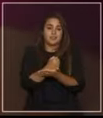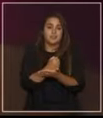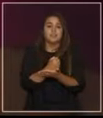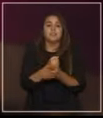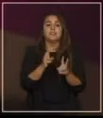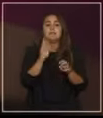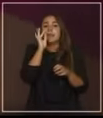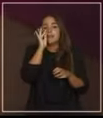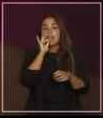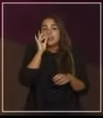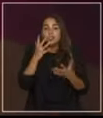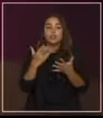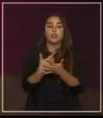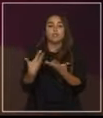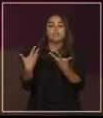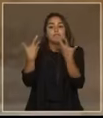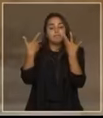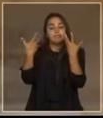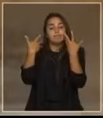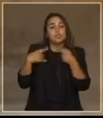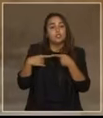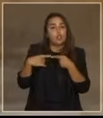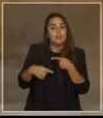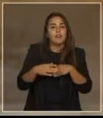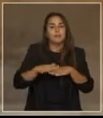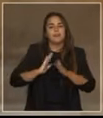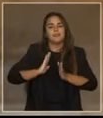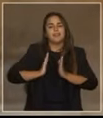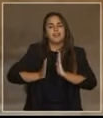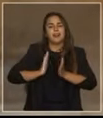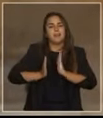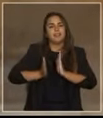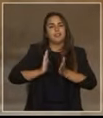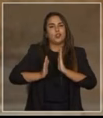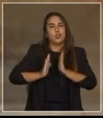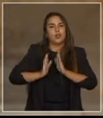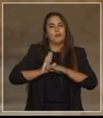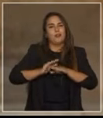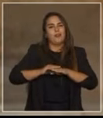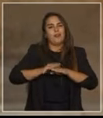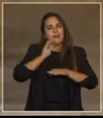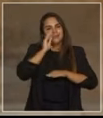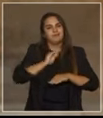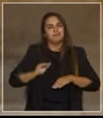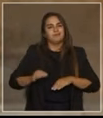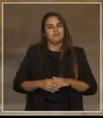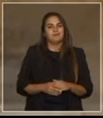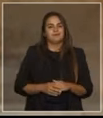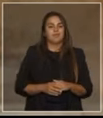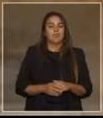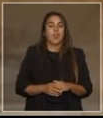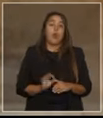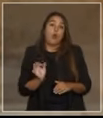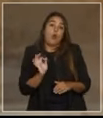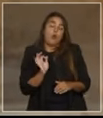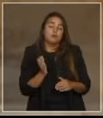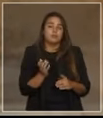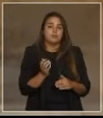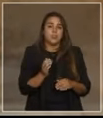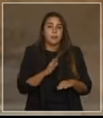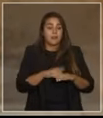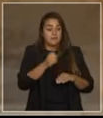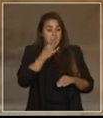pediátricas que nos asesoran a diario en el tratamiento de nuestros pacientes o que cuidan de su